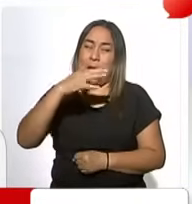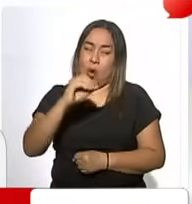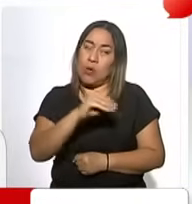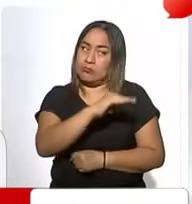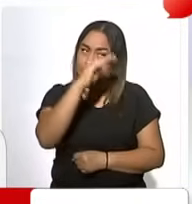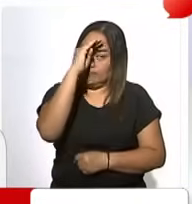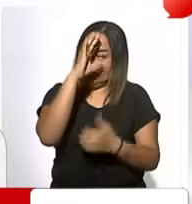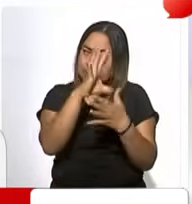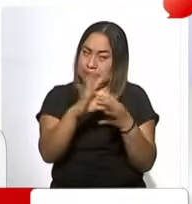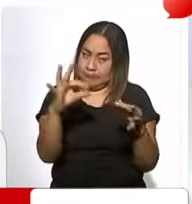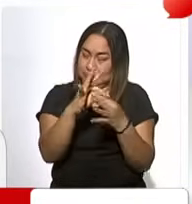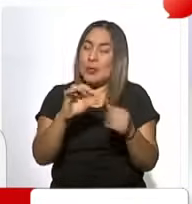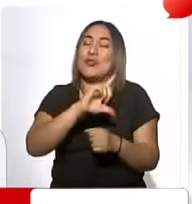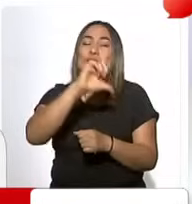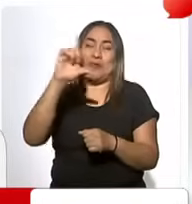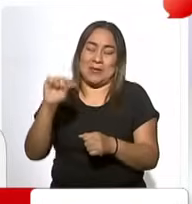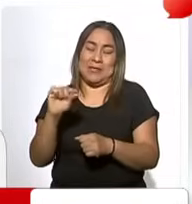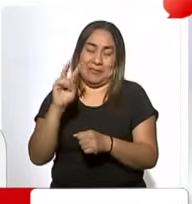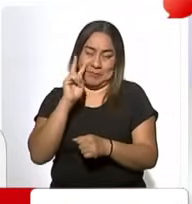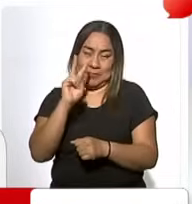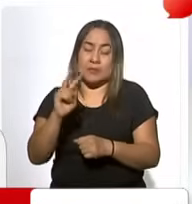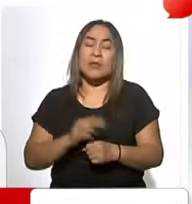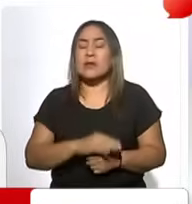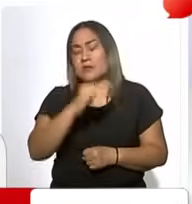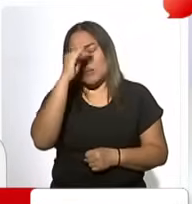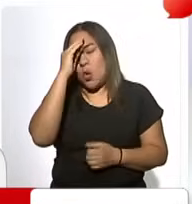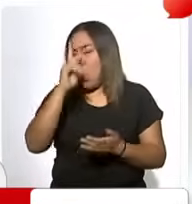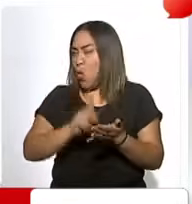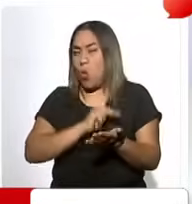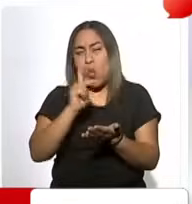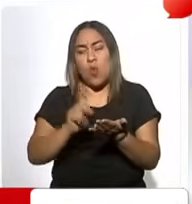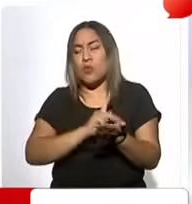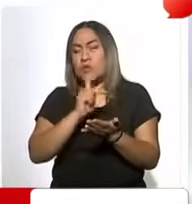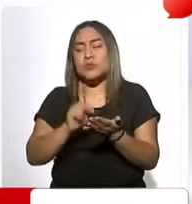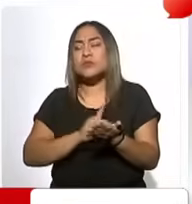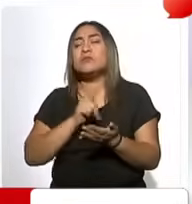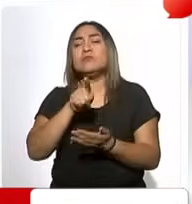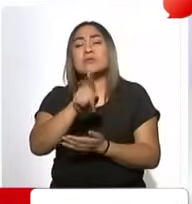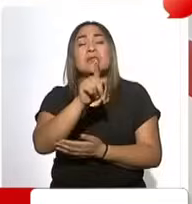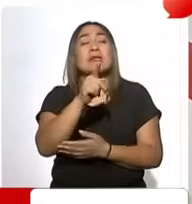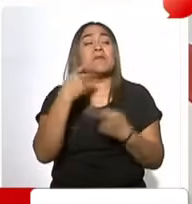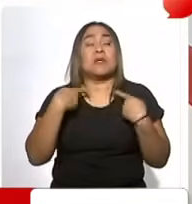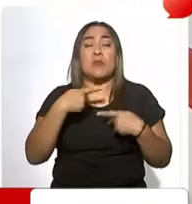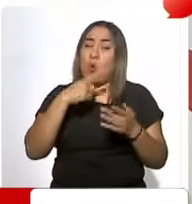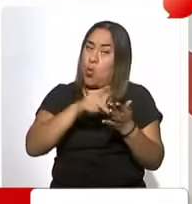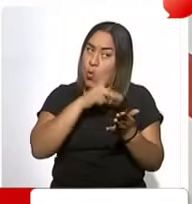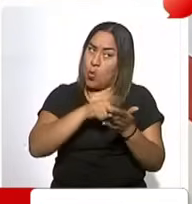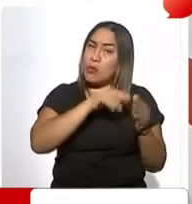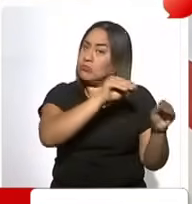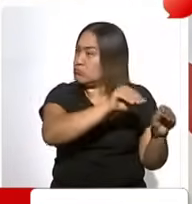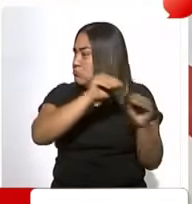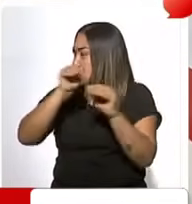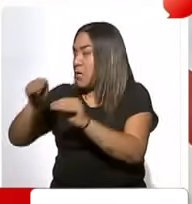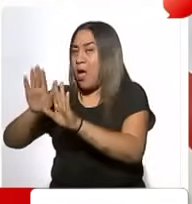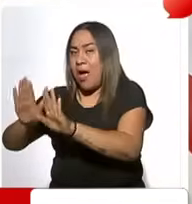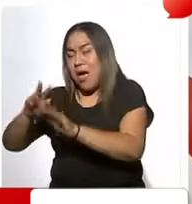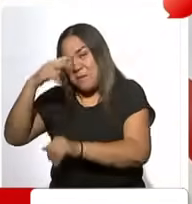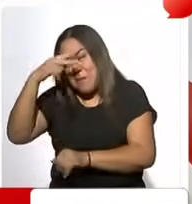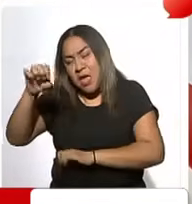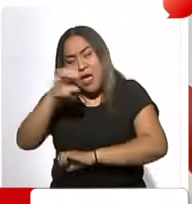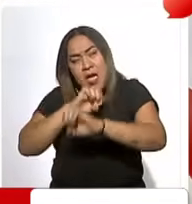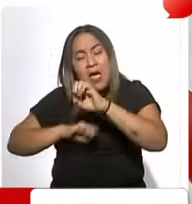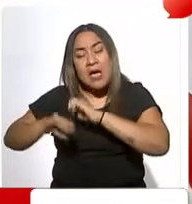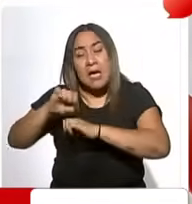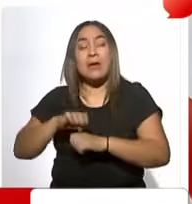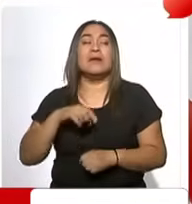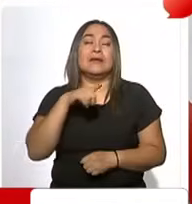seguramente lo veremos en el informe posterior es que vuelva a su punto es decir el asilado tiene que volver a territorio mexicano y obviamente